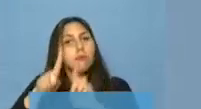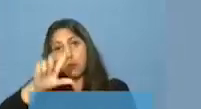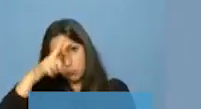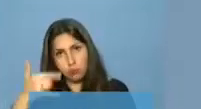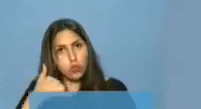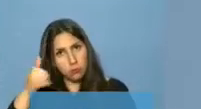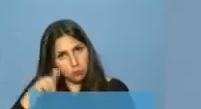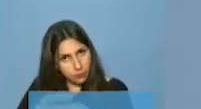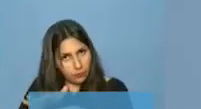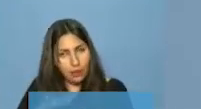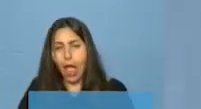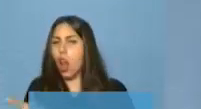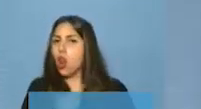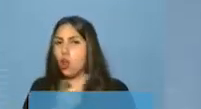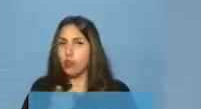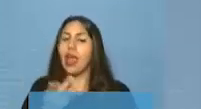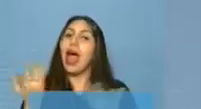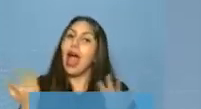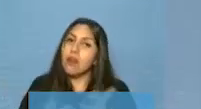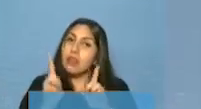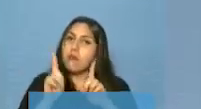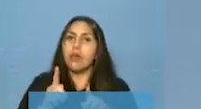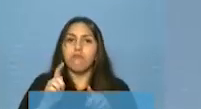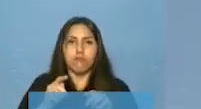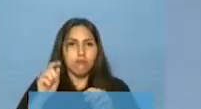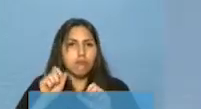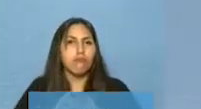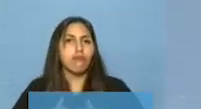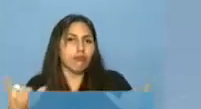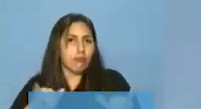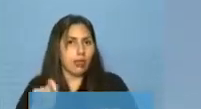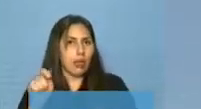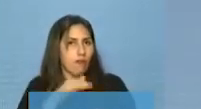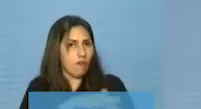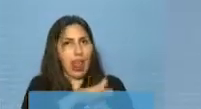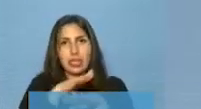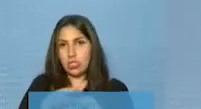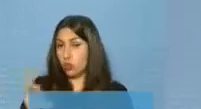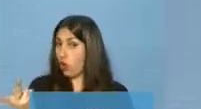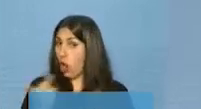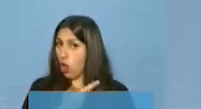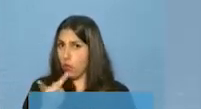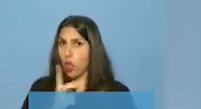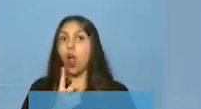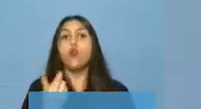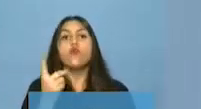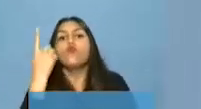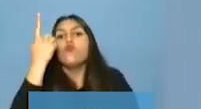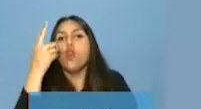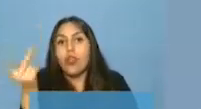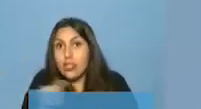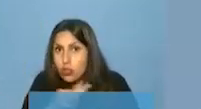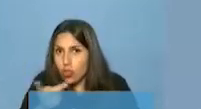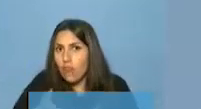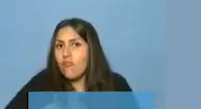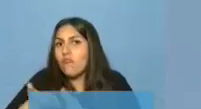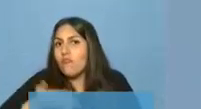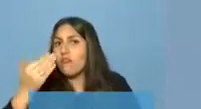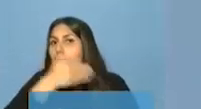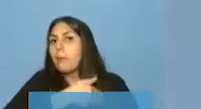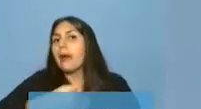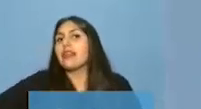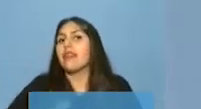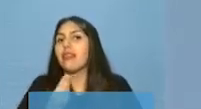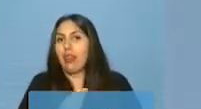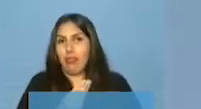Pou. Los felicito ahora públicamente a ambos. Uno de los dos será el presidente de la República.